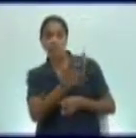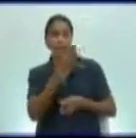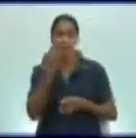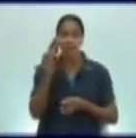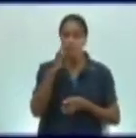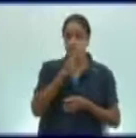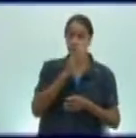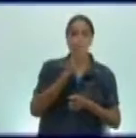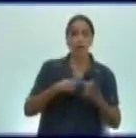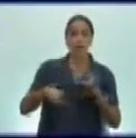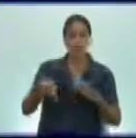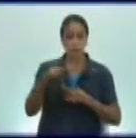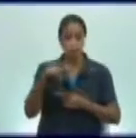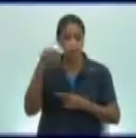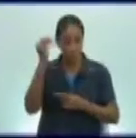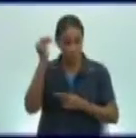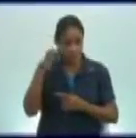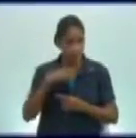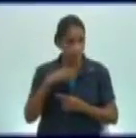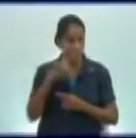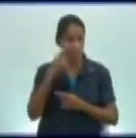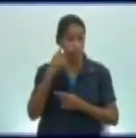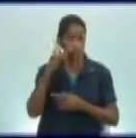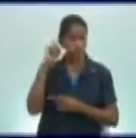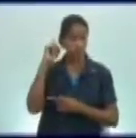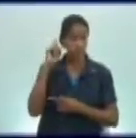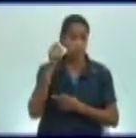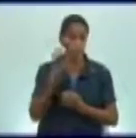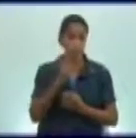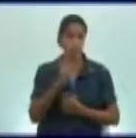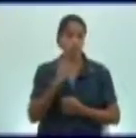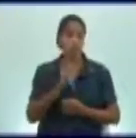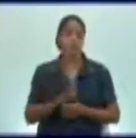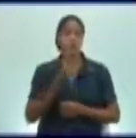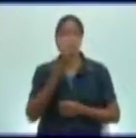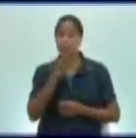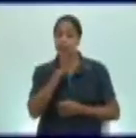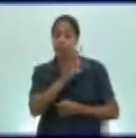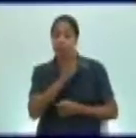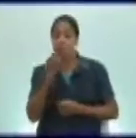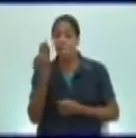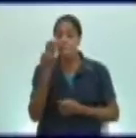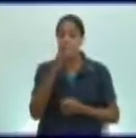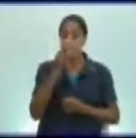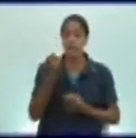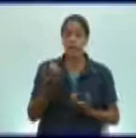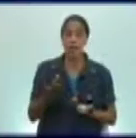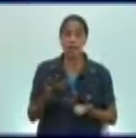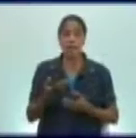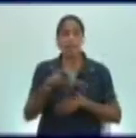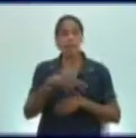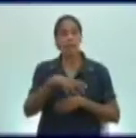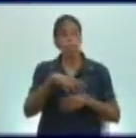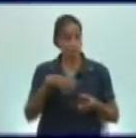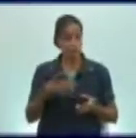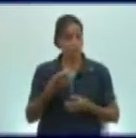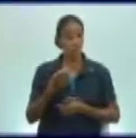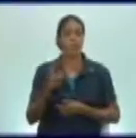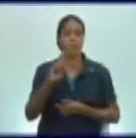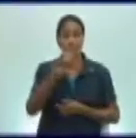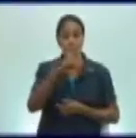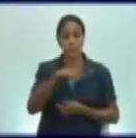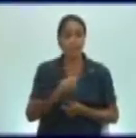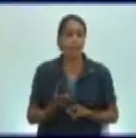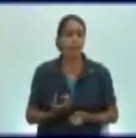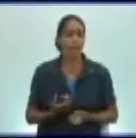tienen que tener en cuenta siempre, la presencia de simetría bilateral en el caso de los anélidos. El aspecto de